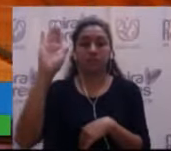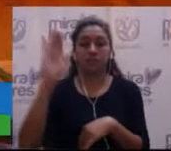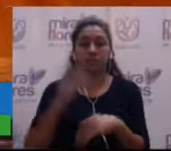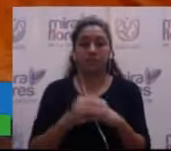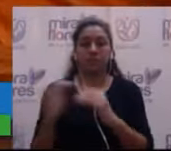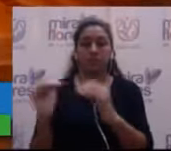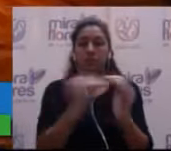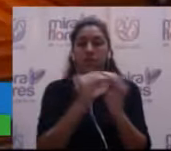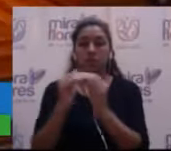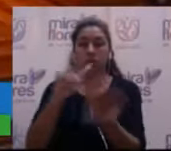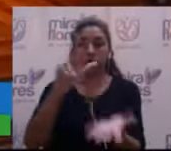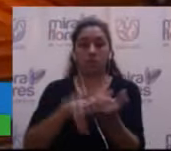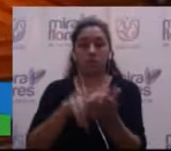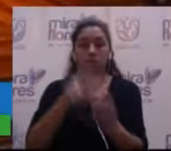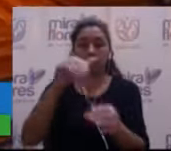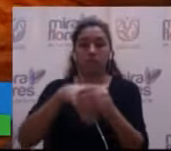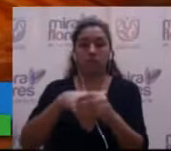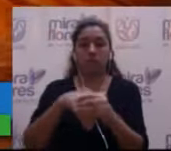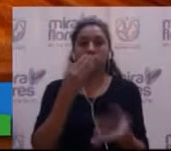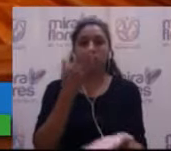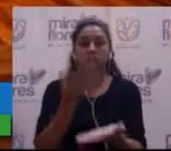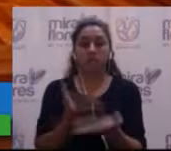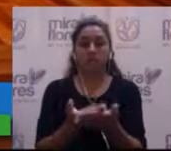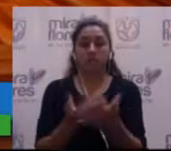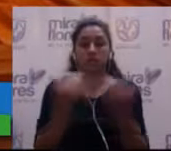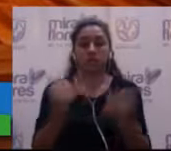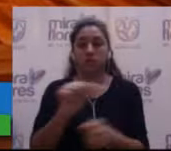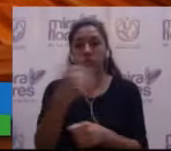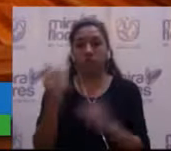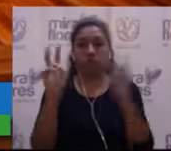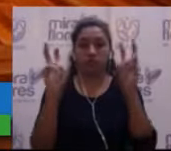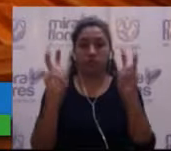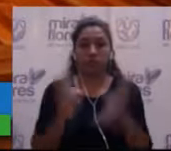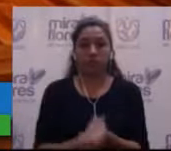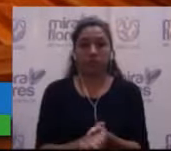Se aprueba también por unanimidad de votos. Muchas gracias. Vamos al siguiente punto.